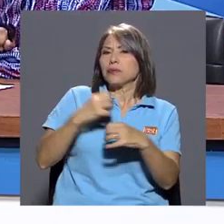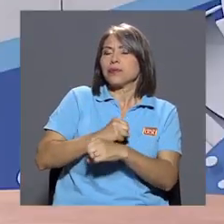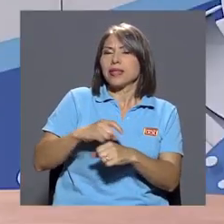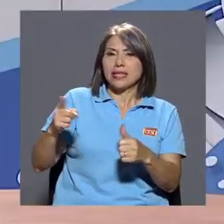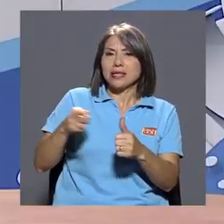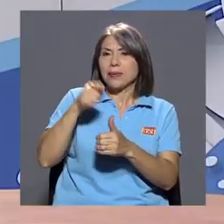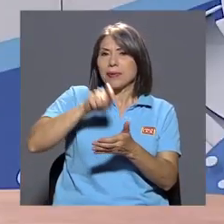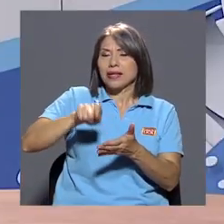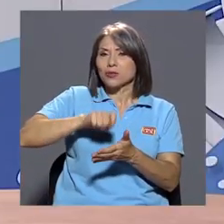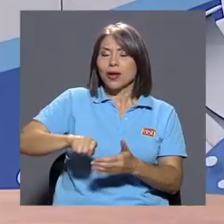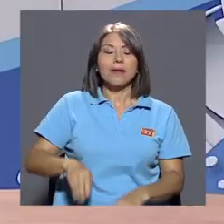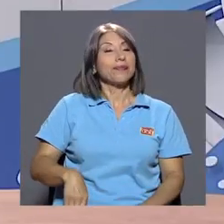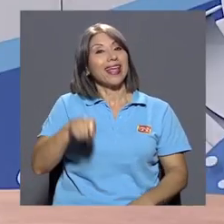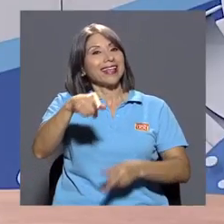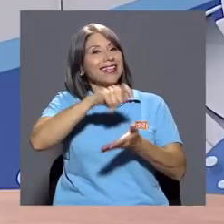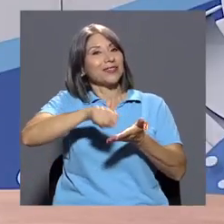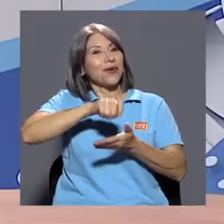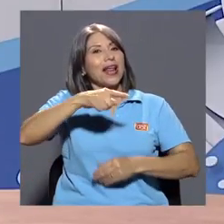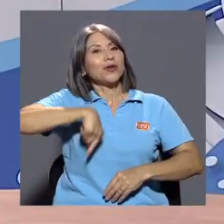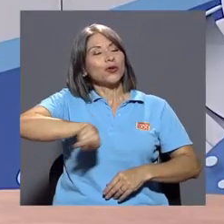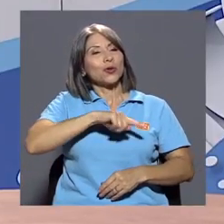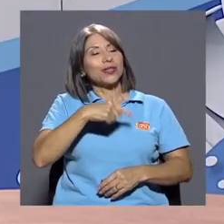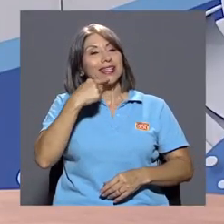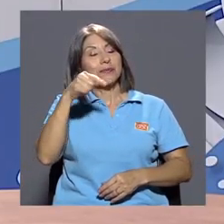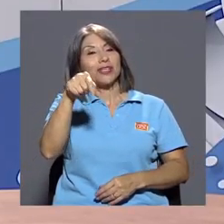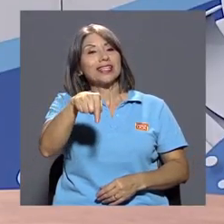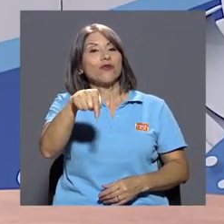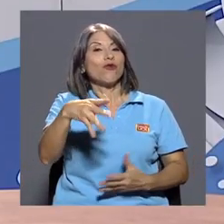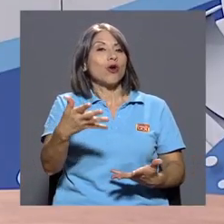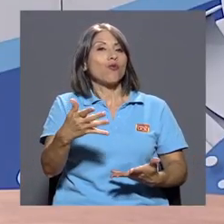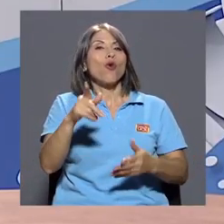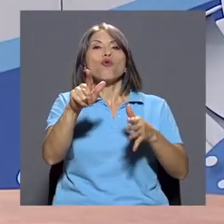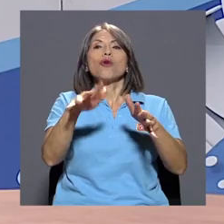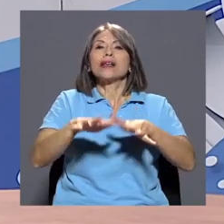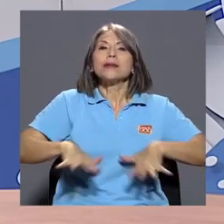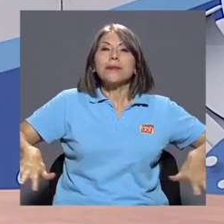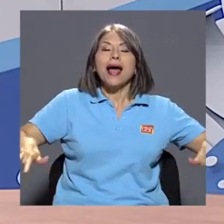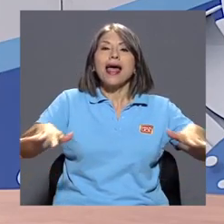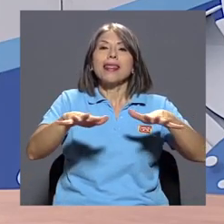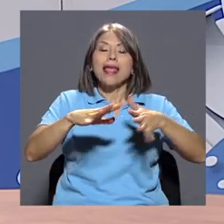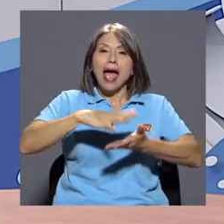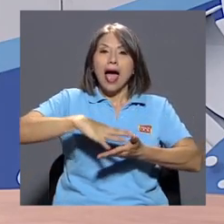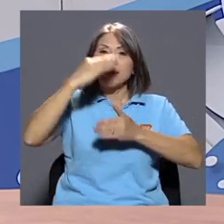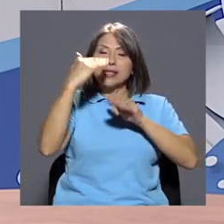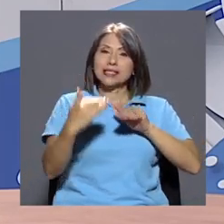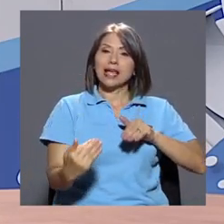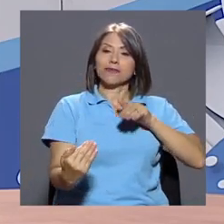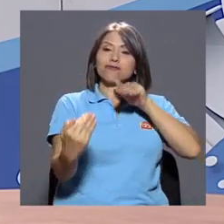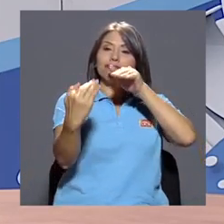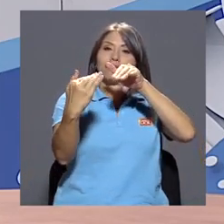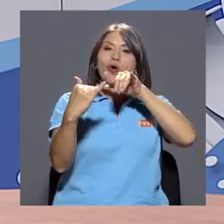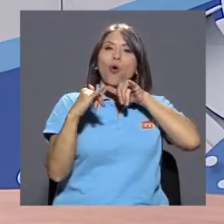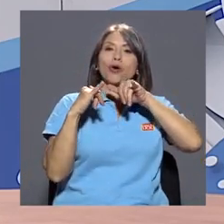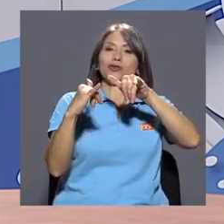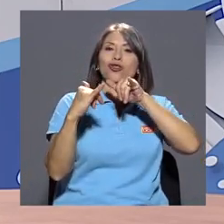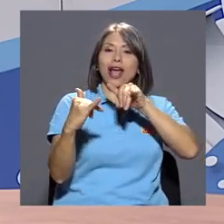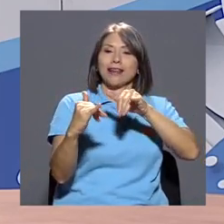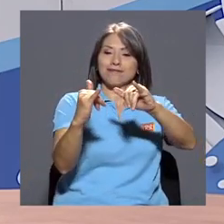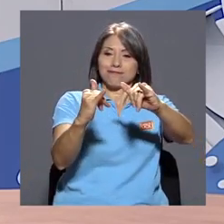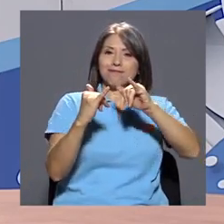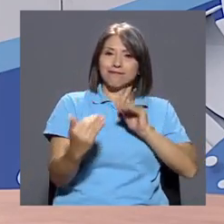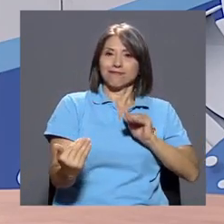escuela? Claro, nosotros a la escuela le llamamos que fue un espacio de aprendizaje horizontal porque realmente nosotros teníamos algunos aprendizajes